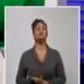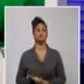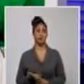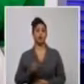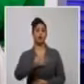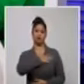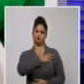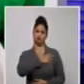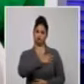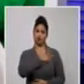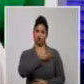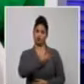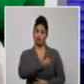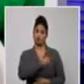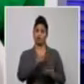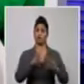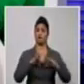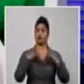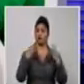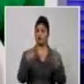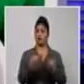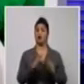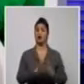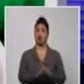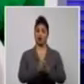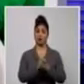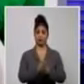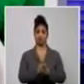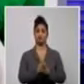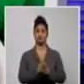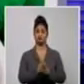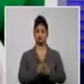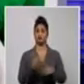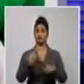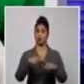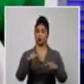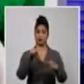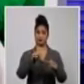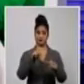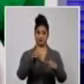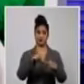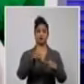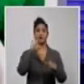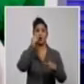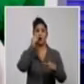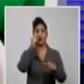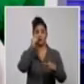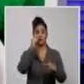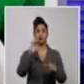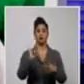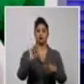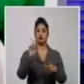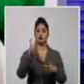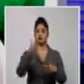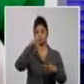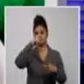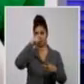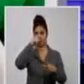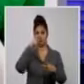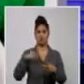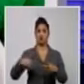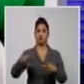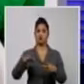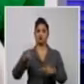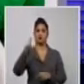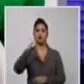sus familiares y amistades. El otro es un paciente de 72 años del municipio Cerro, también aquí en